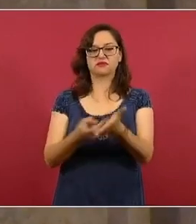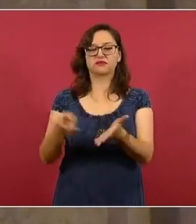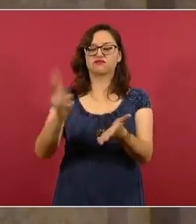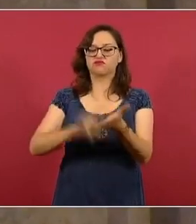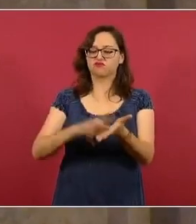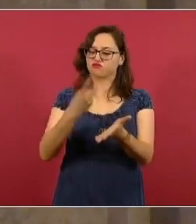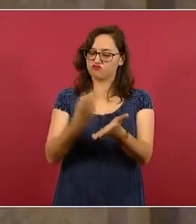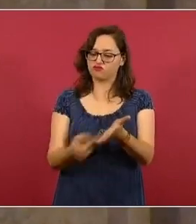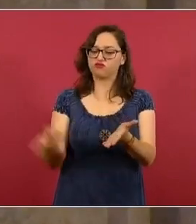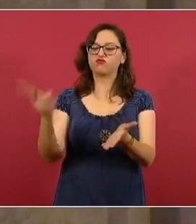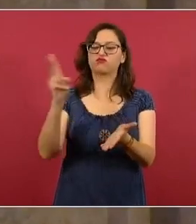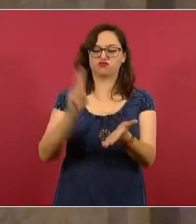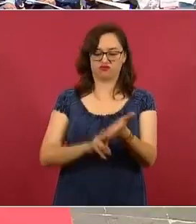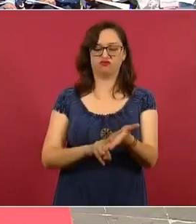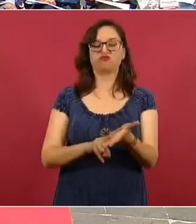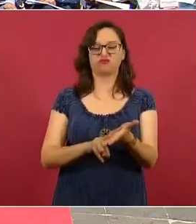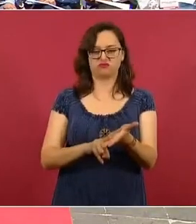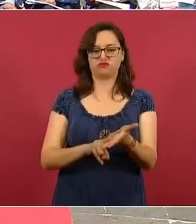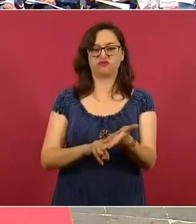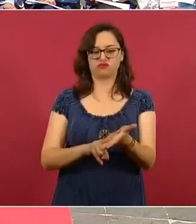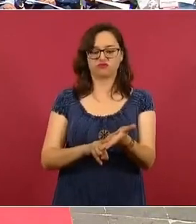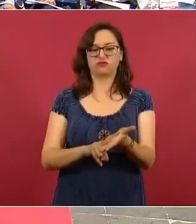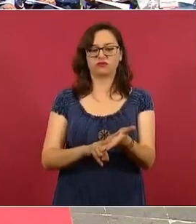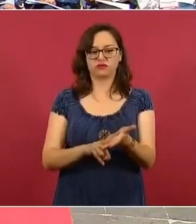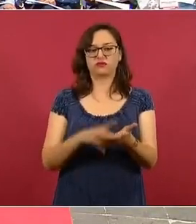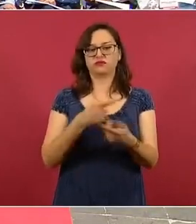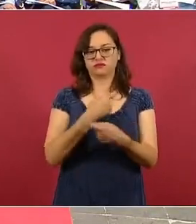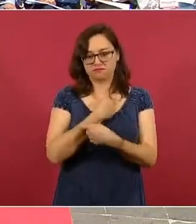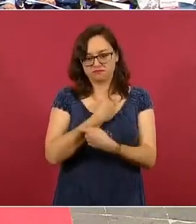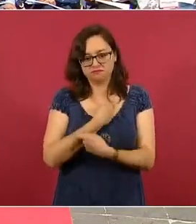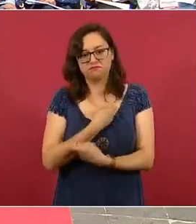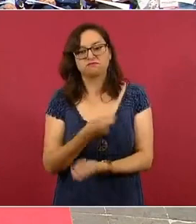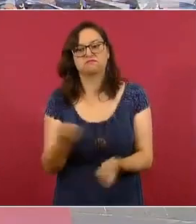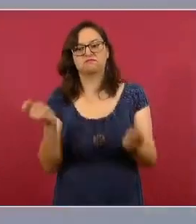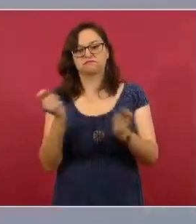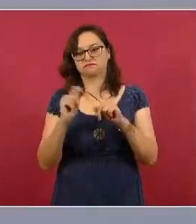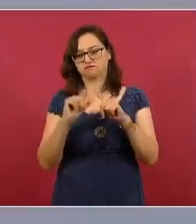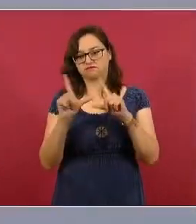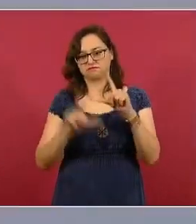produce actualmente de fertilizantes, para que